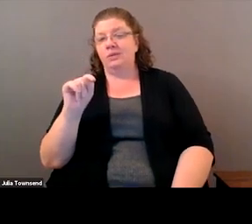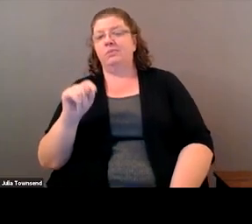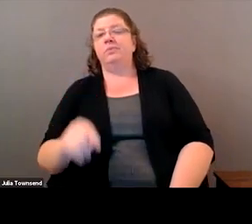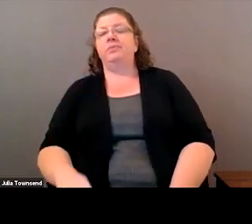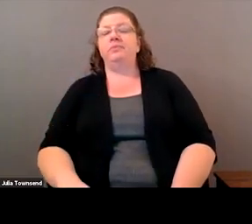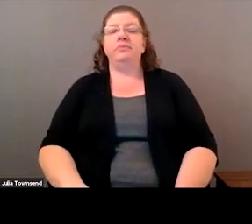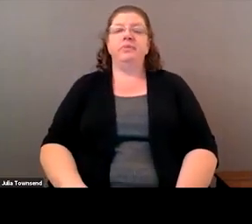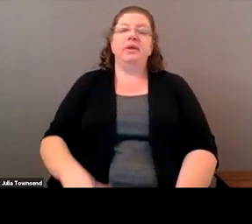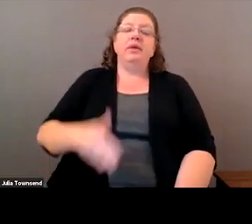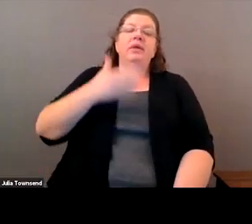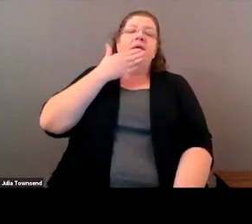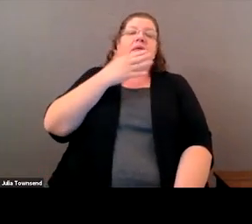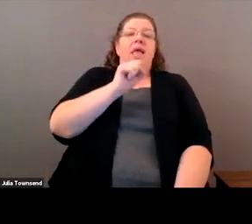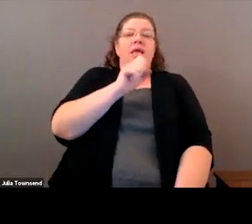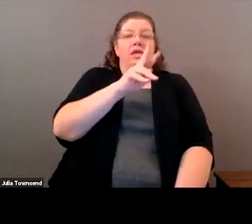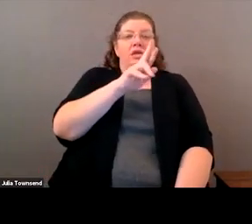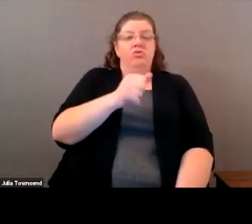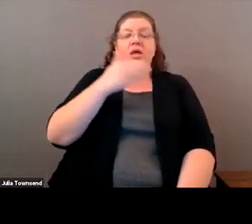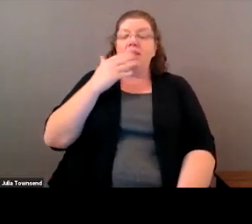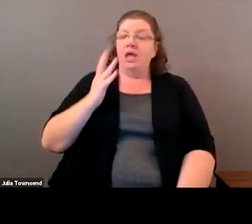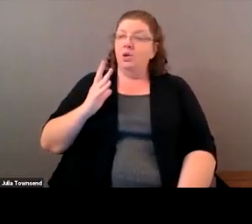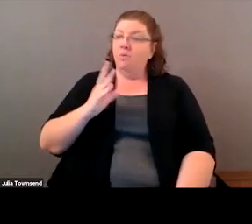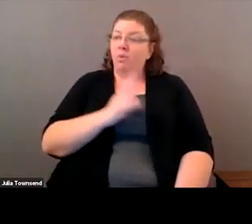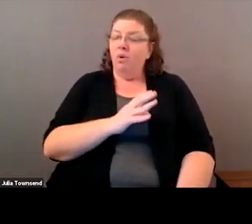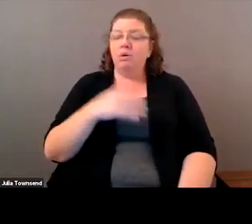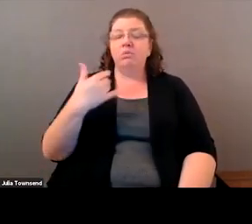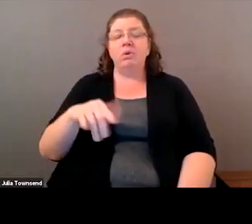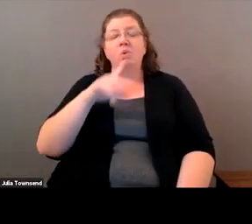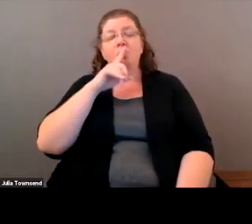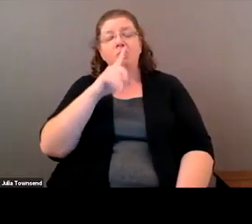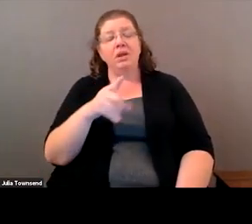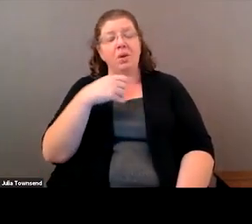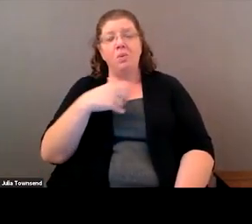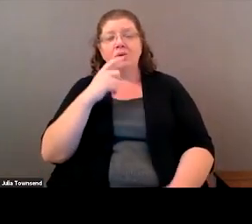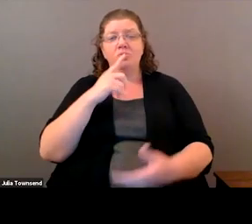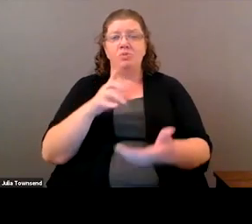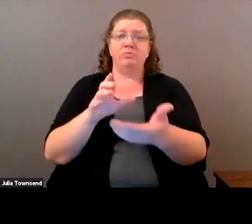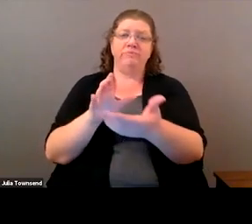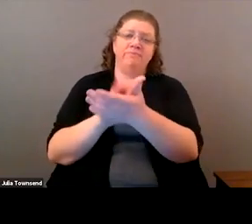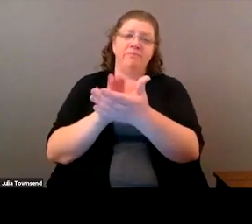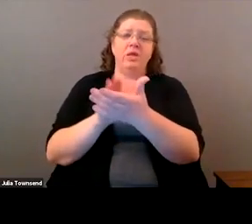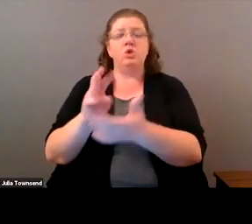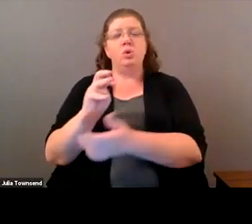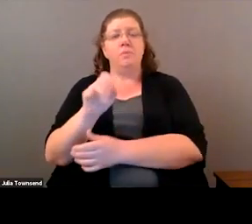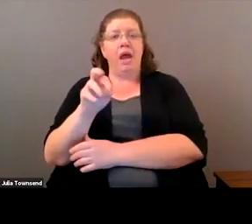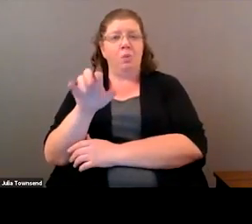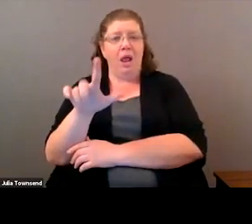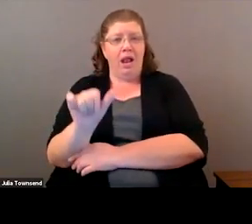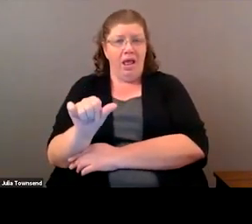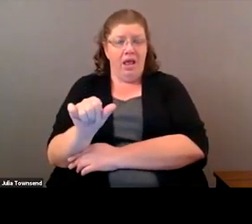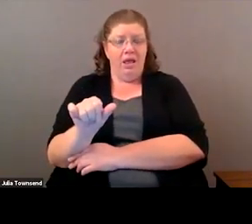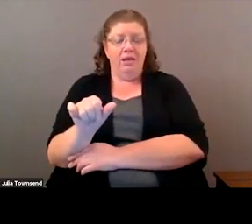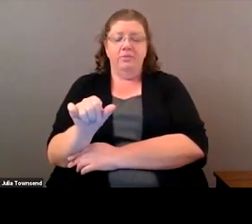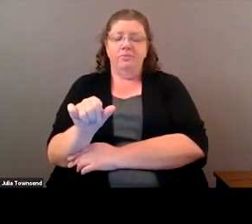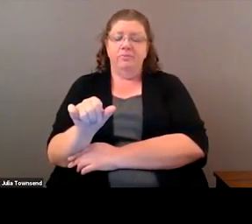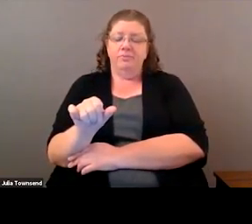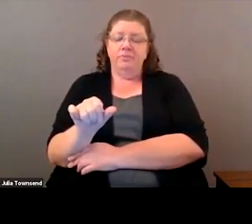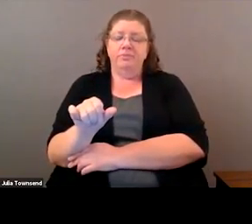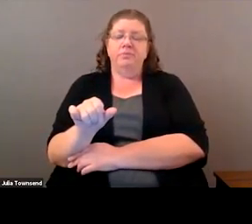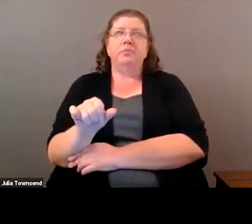xd gracias andrés miembros del consejo y quería felicitar a manuel a